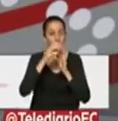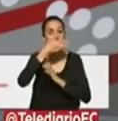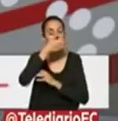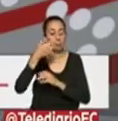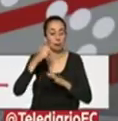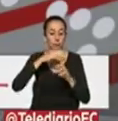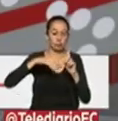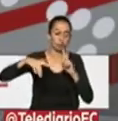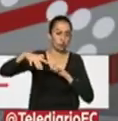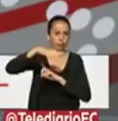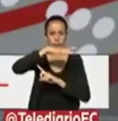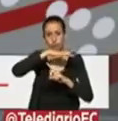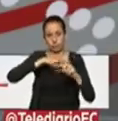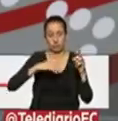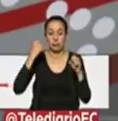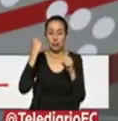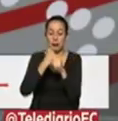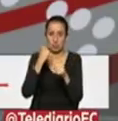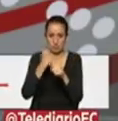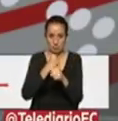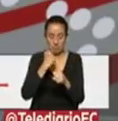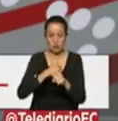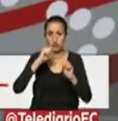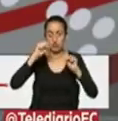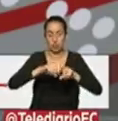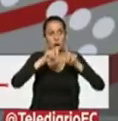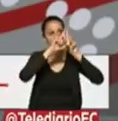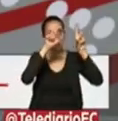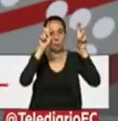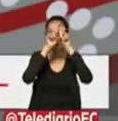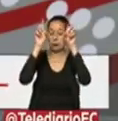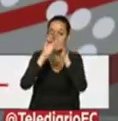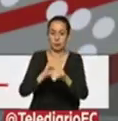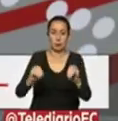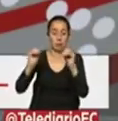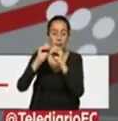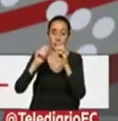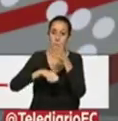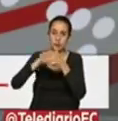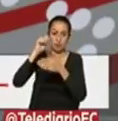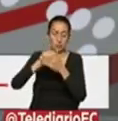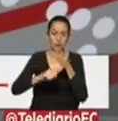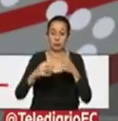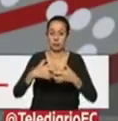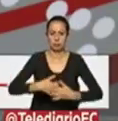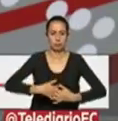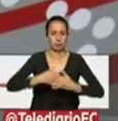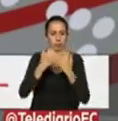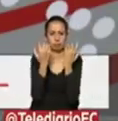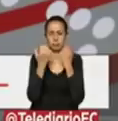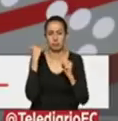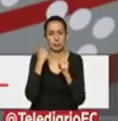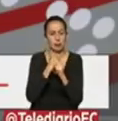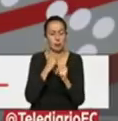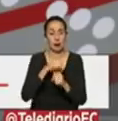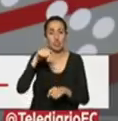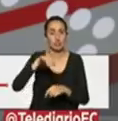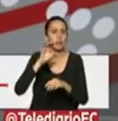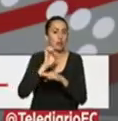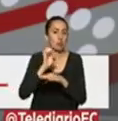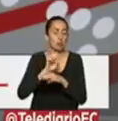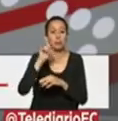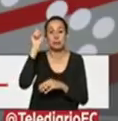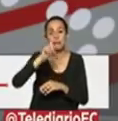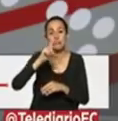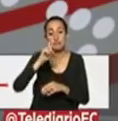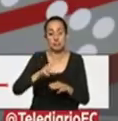las condiciones de empleabilidad para que las empresas puedan contratar más gente porque tenemos una crisis laboral en el Ecuador. Entonces se requiere una